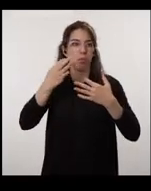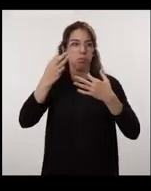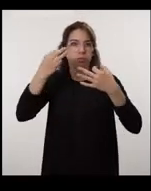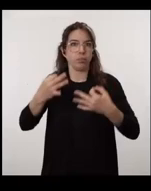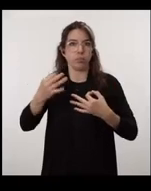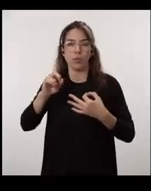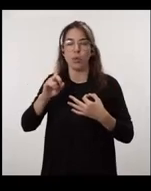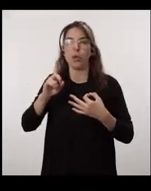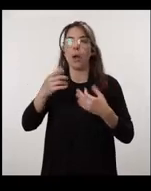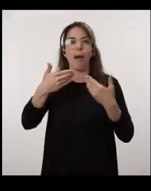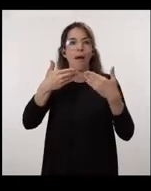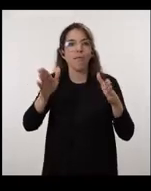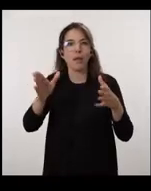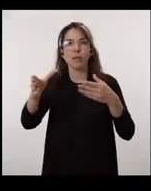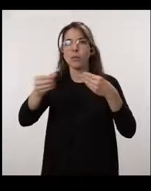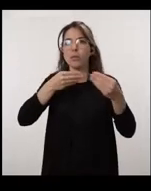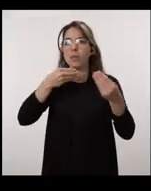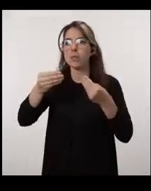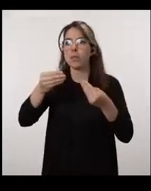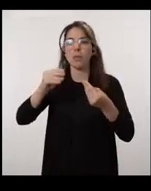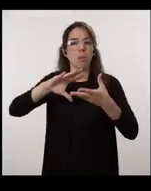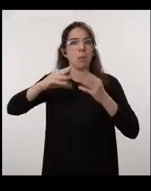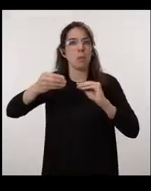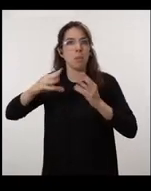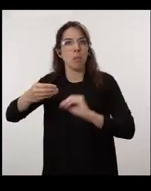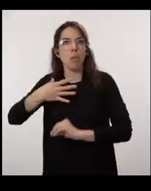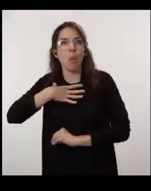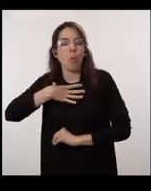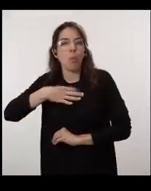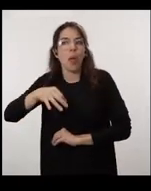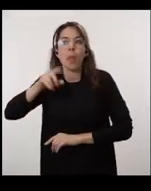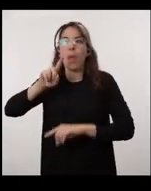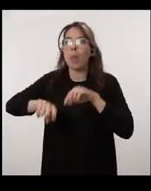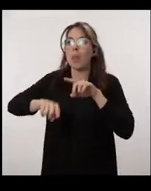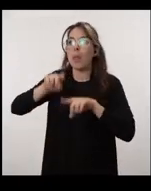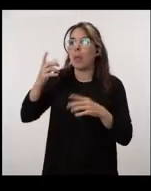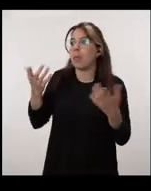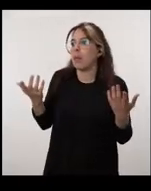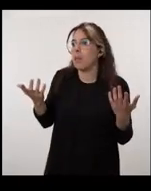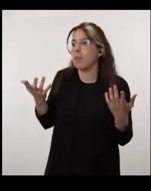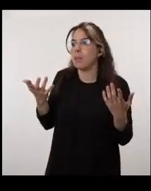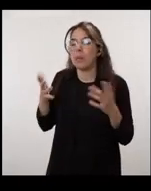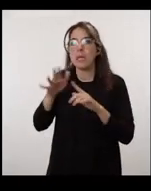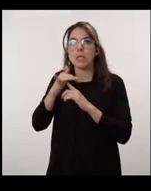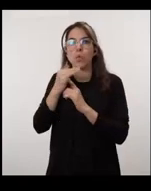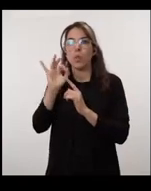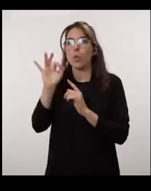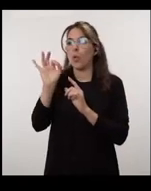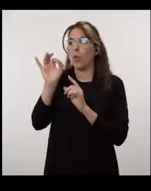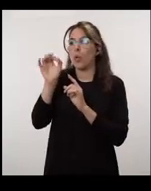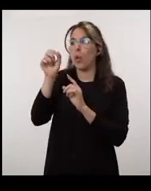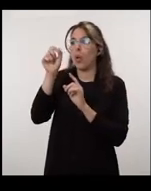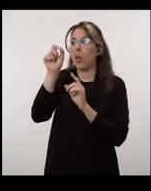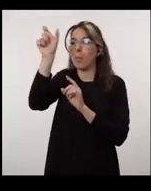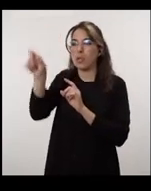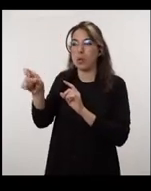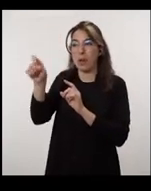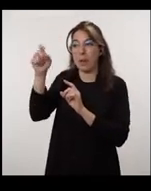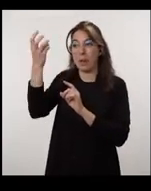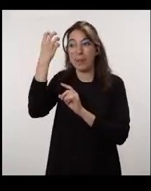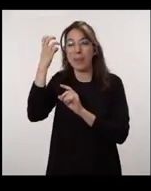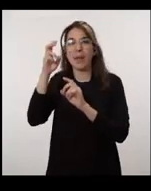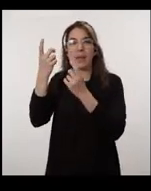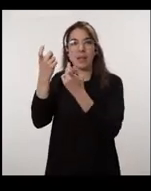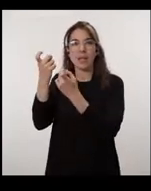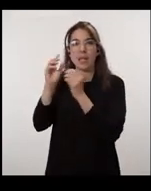están abiertos hay total flexibilidad para adaptarse a las condiciones concretas ya las necesidades de cada mentor